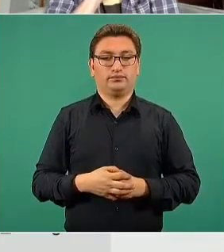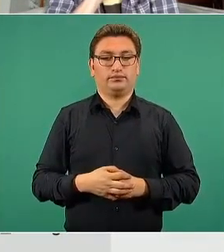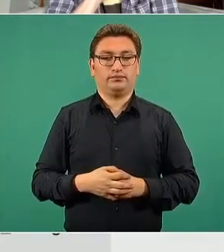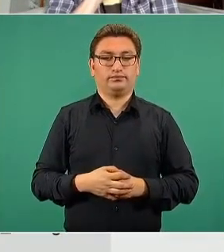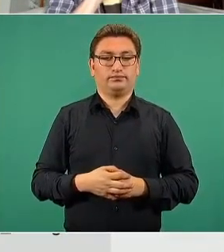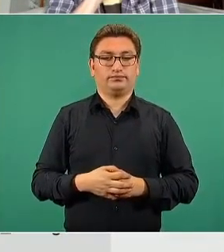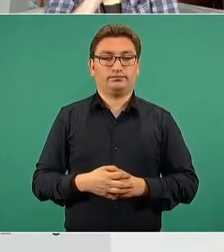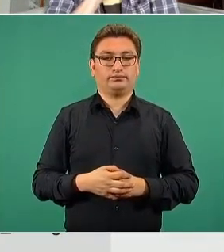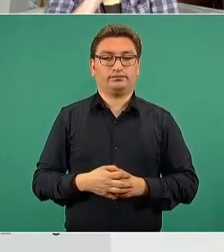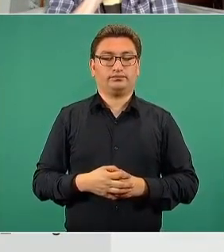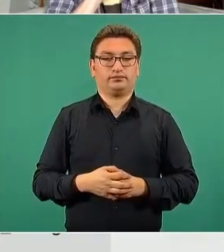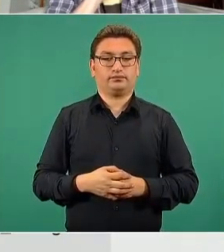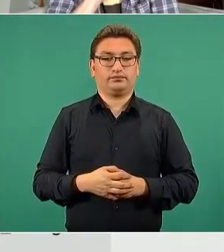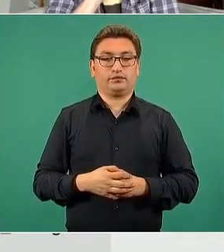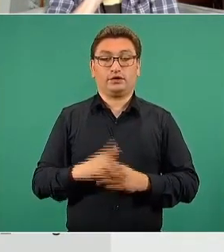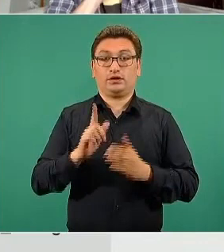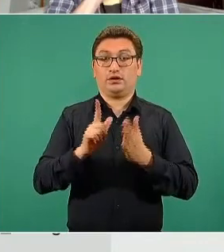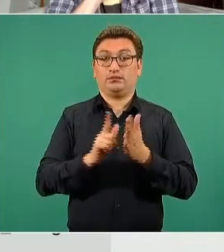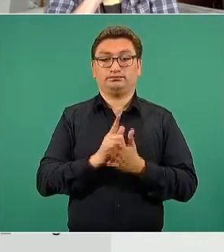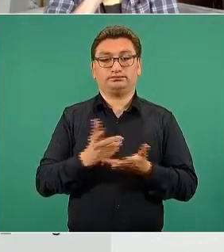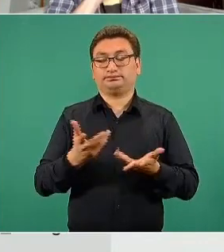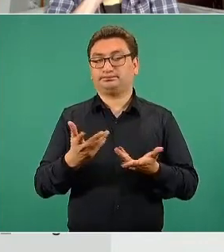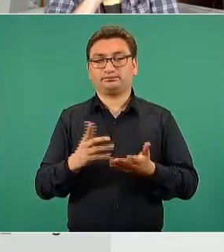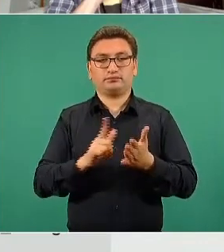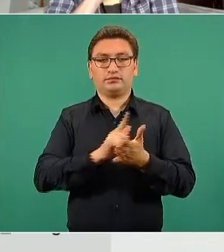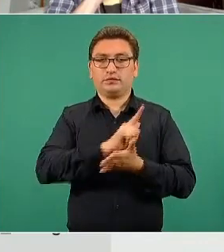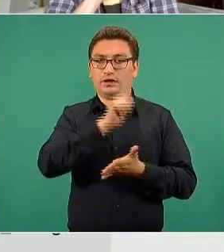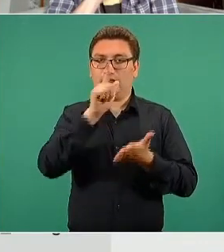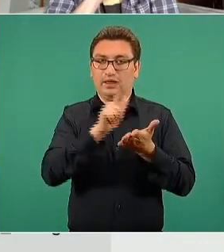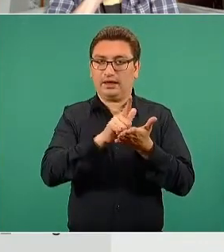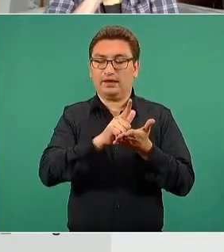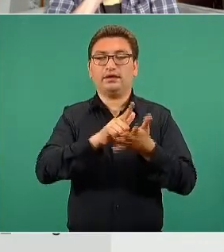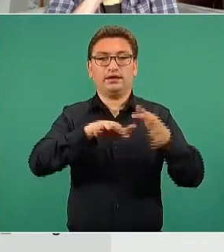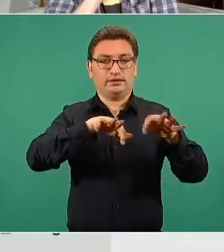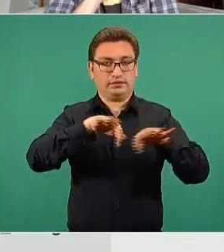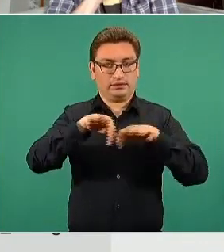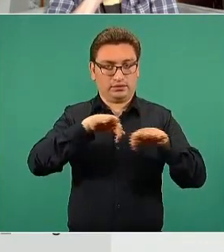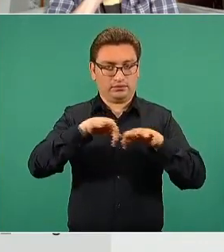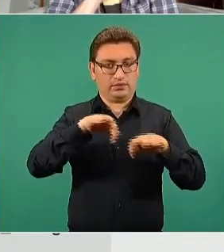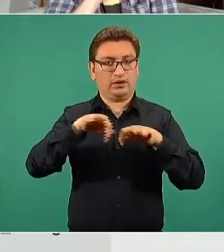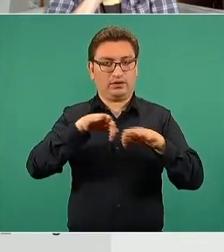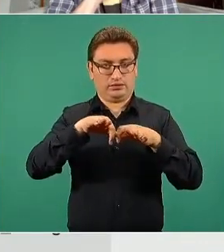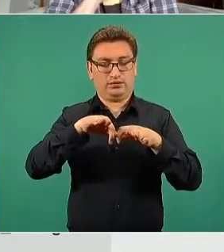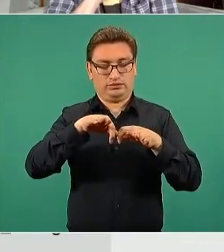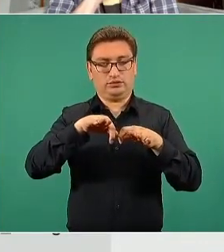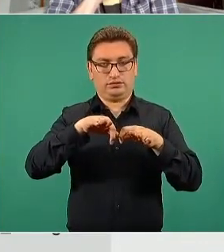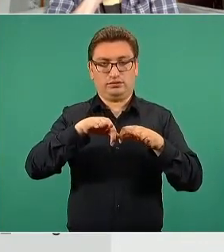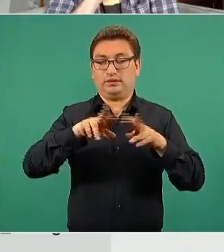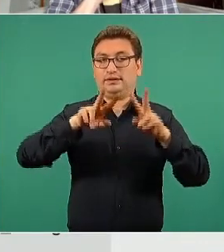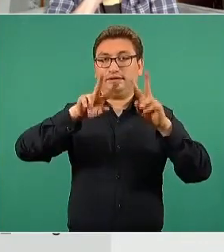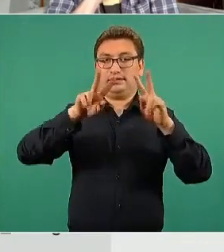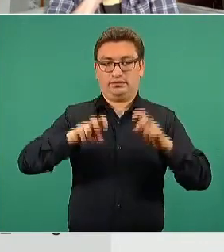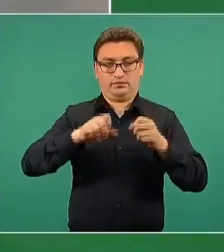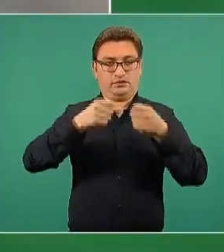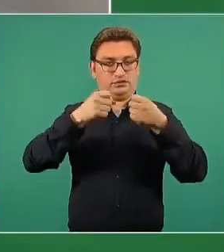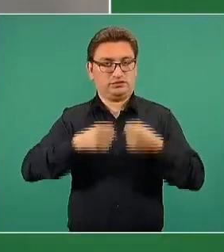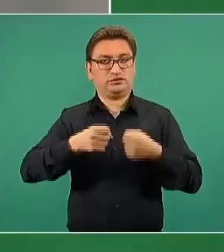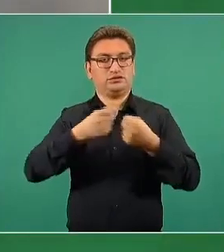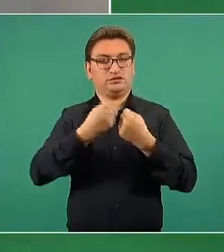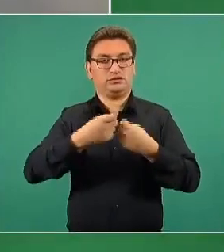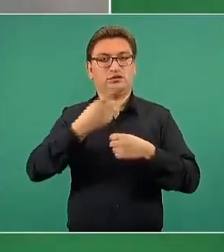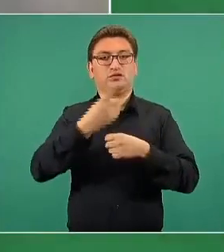Sandra. La ley del trabajo y en materia de seguridad social